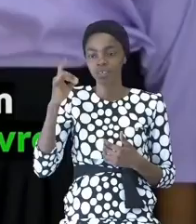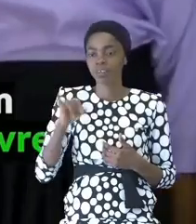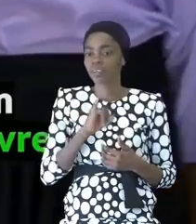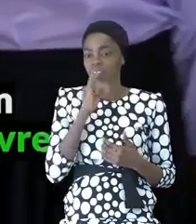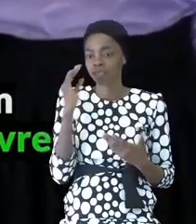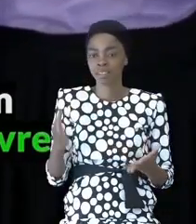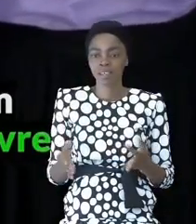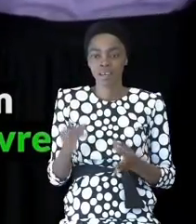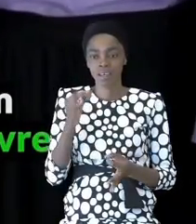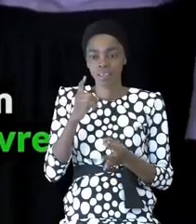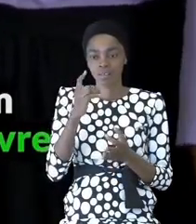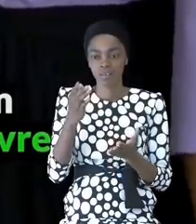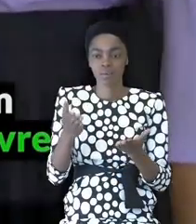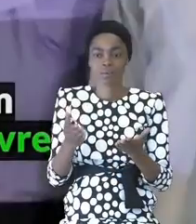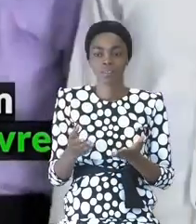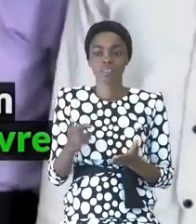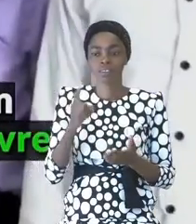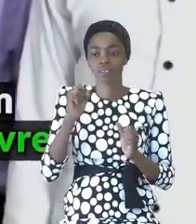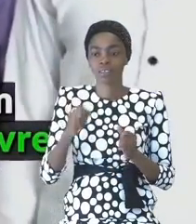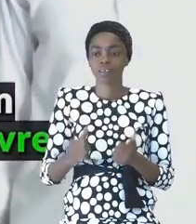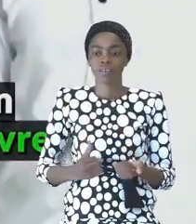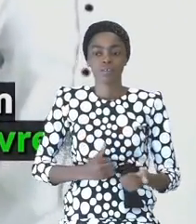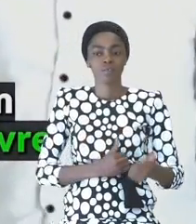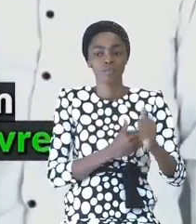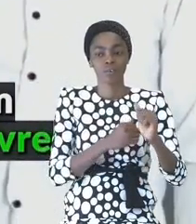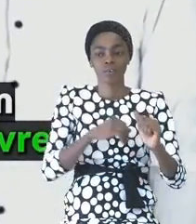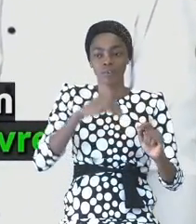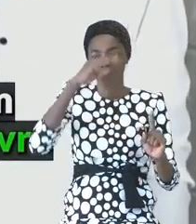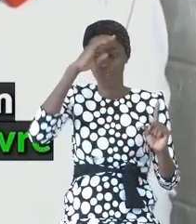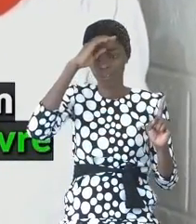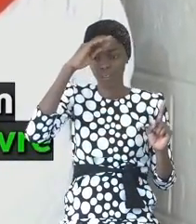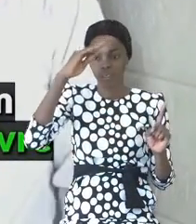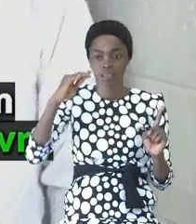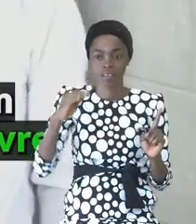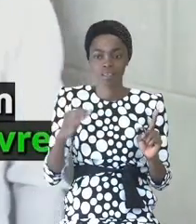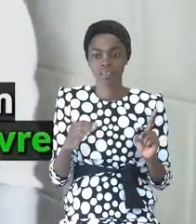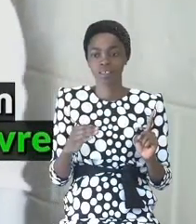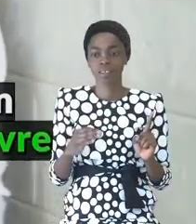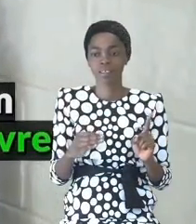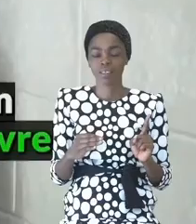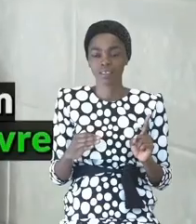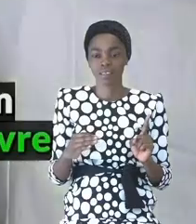Dios está aquí, si tú quieres lo puedes